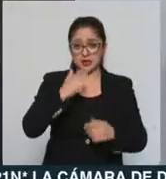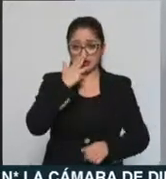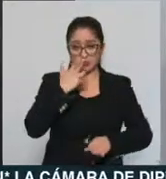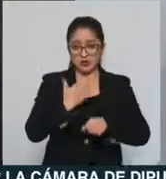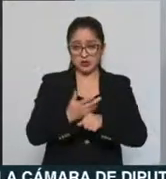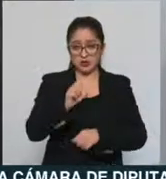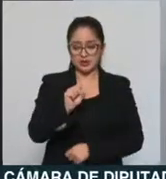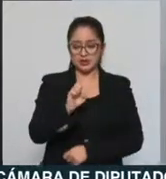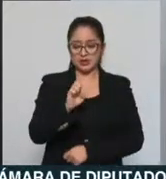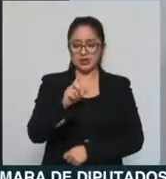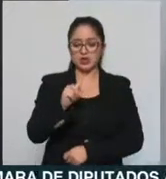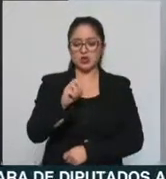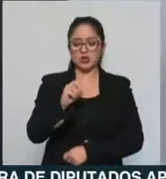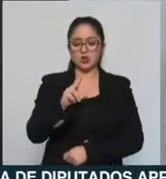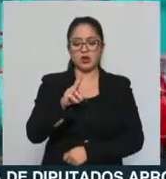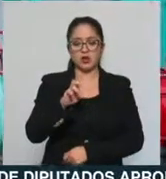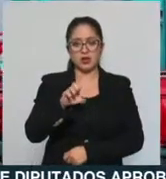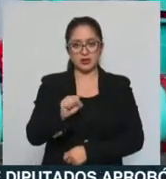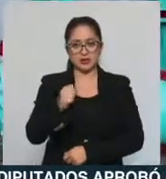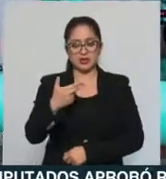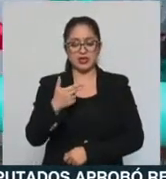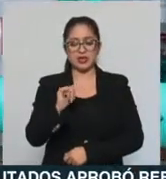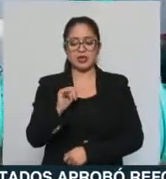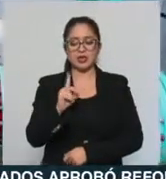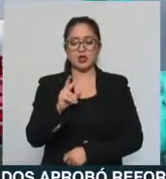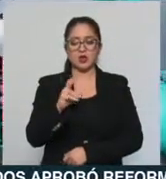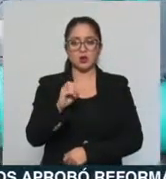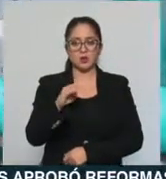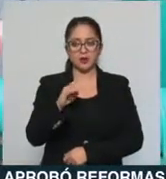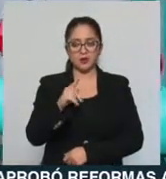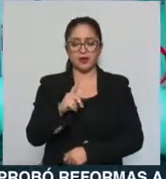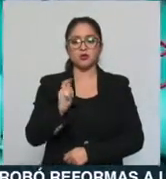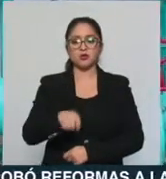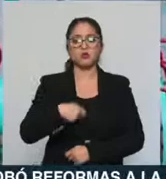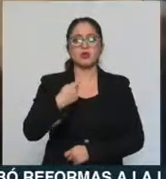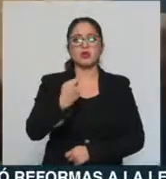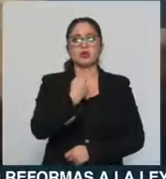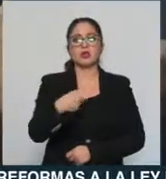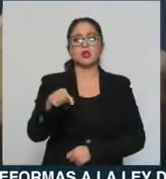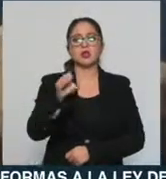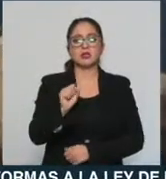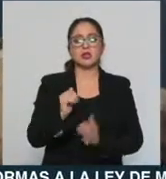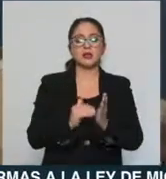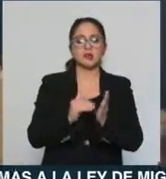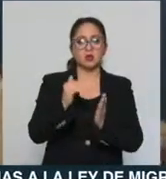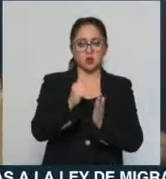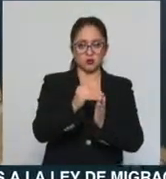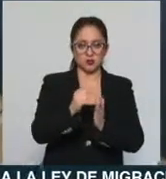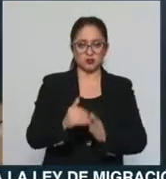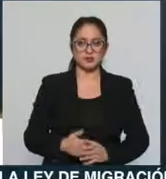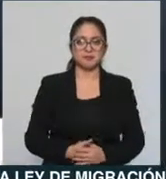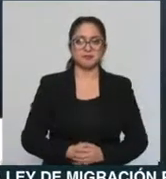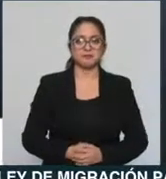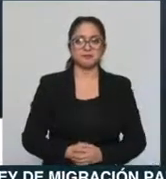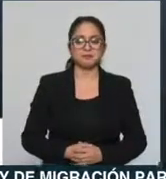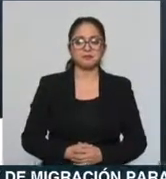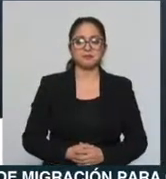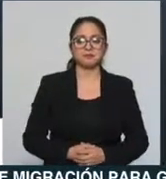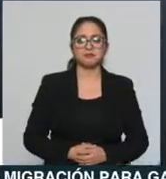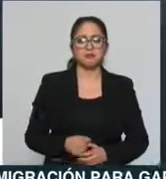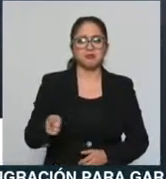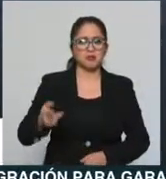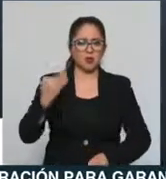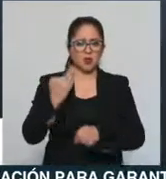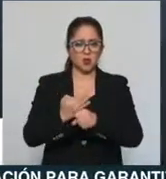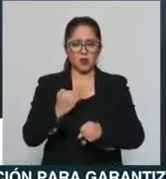denominada sectores hidrométricos se invertirán 160 millones de pesos este año. Lo que nosotros estamos planteando es que